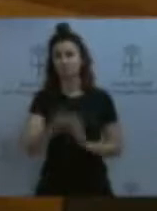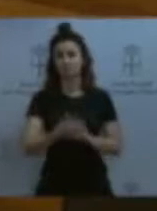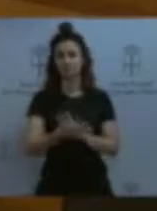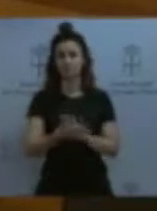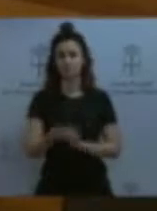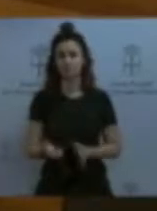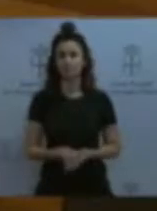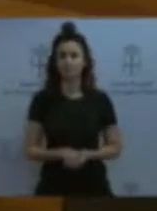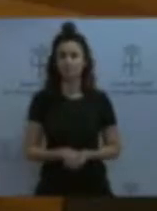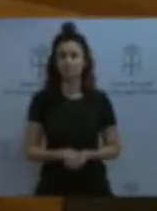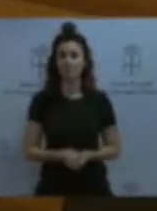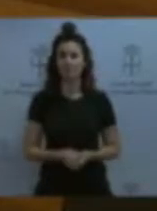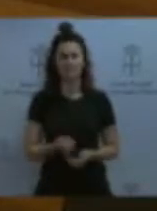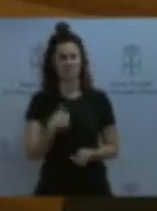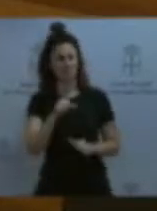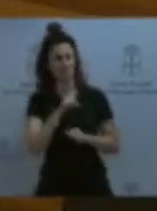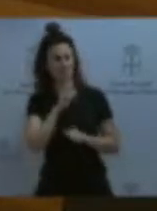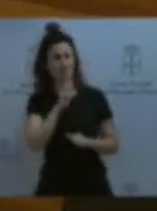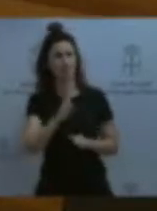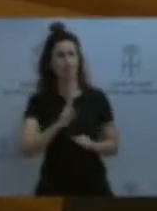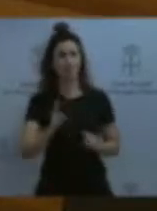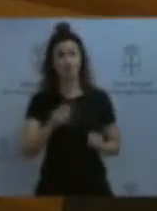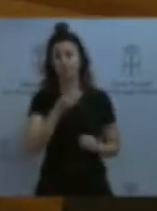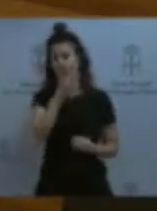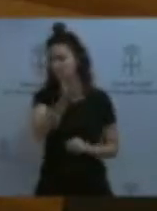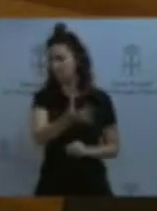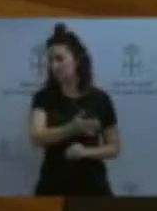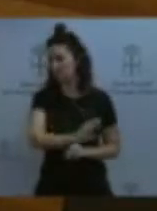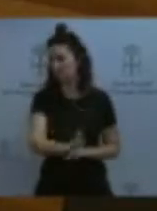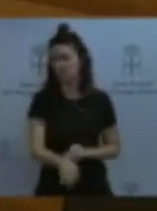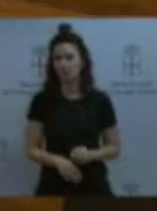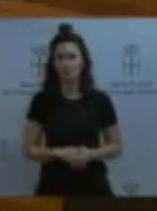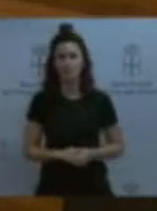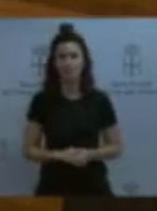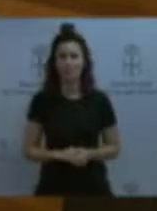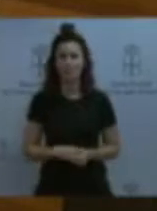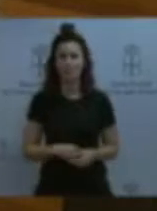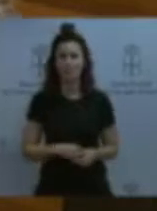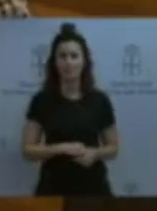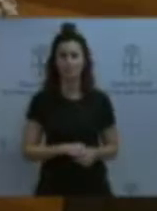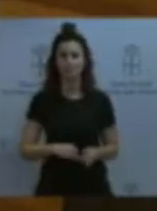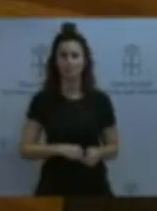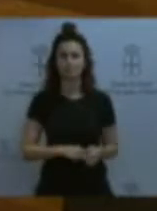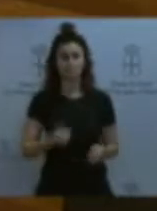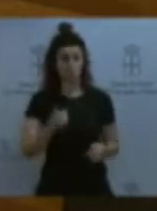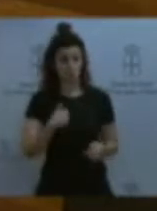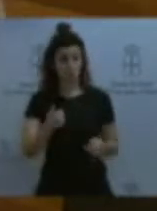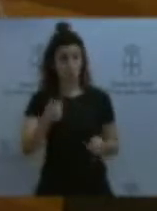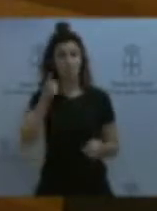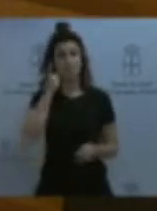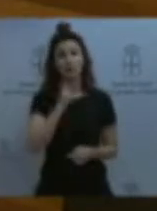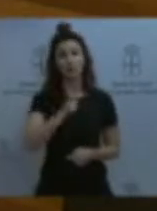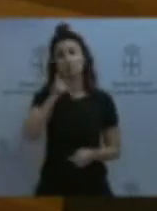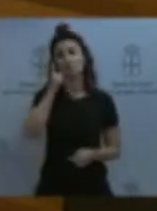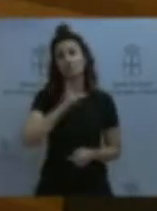tan vergonzosa. Reconózolo. O sea, estoy avezado ya a muestras de